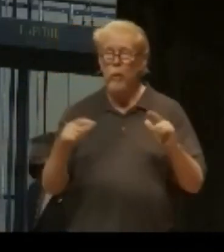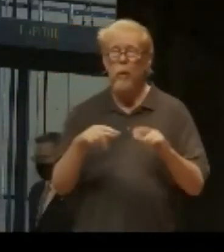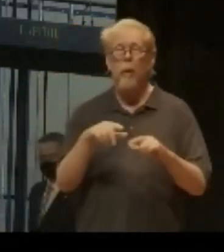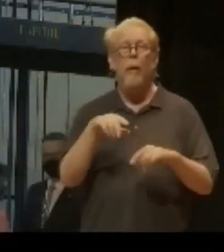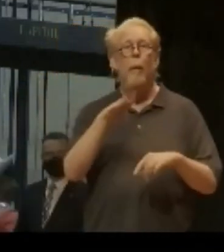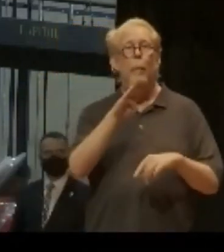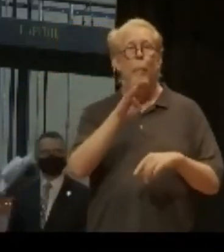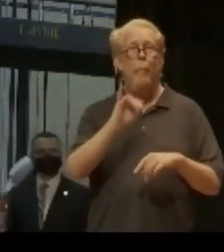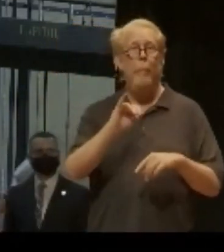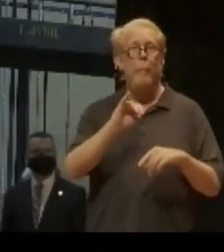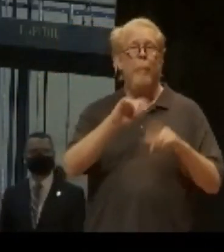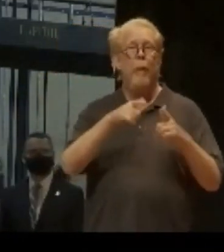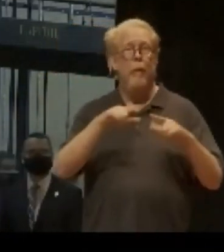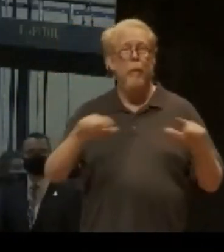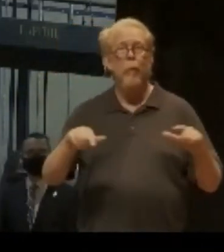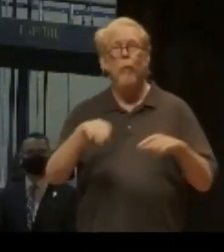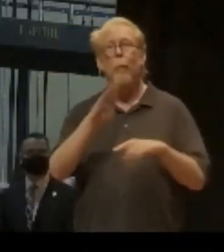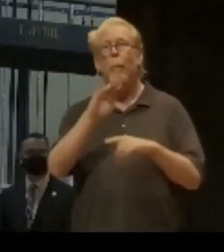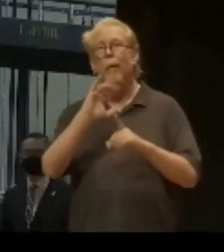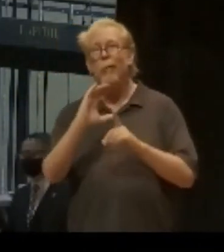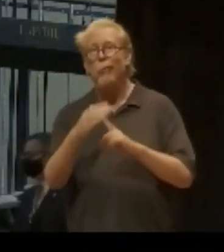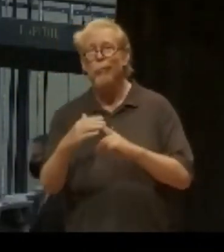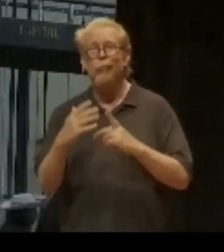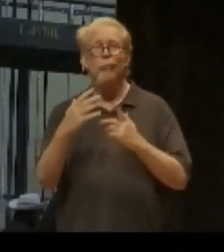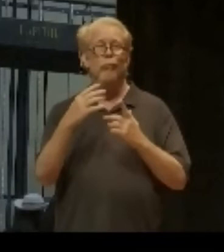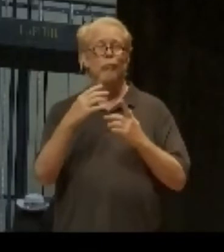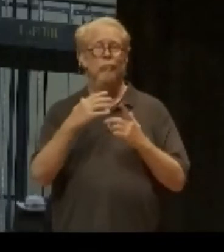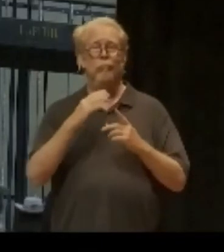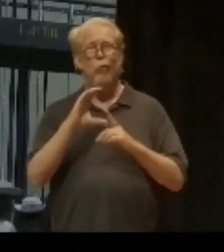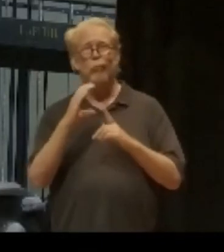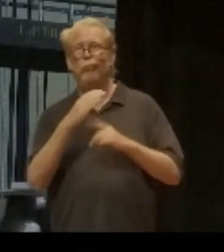programa dual promueve el bilingüismo,